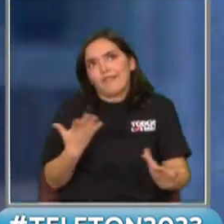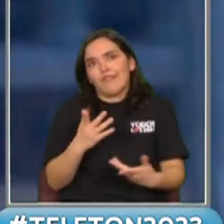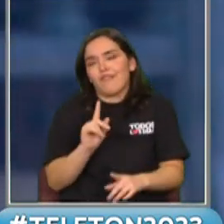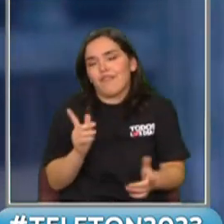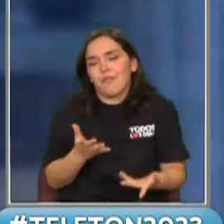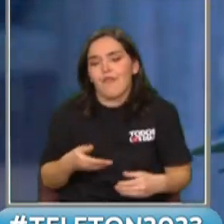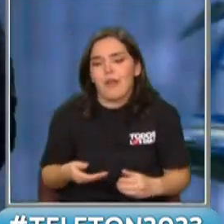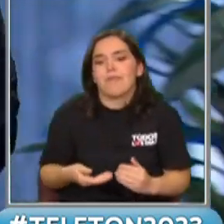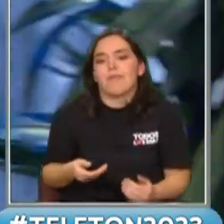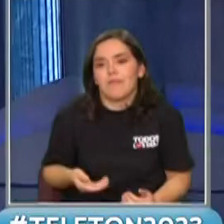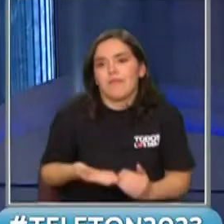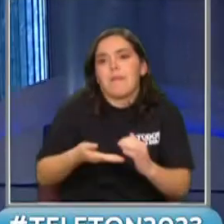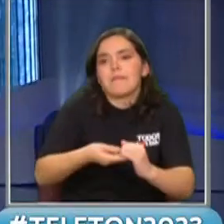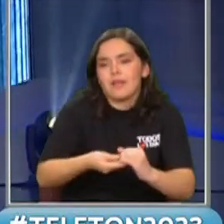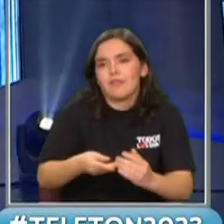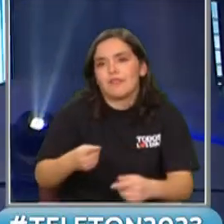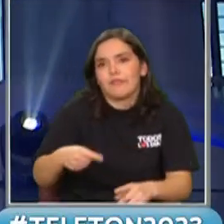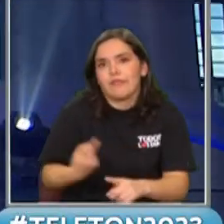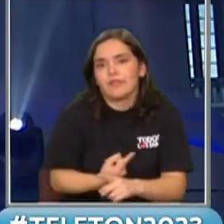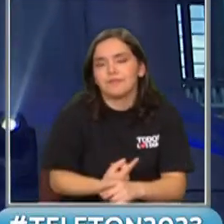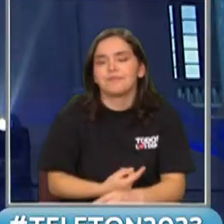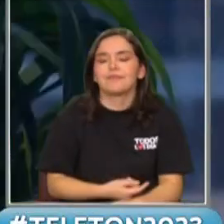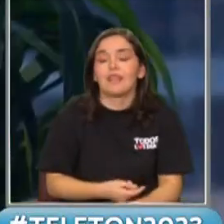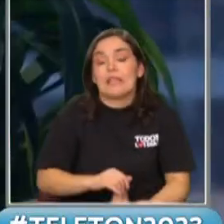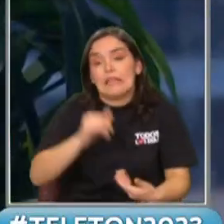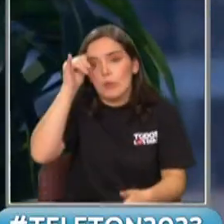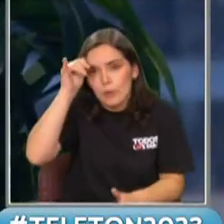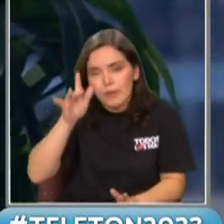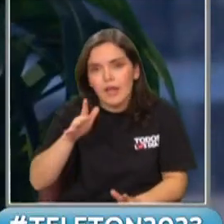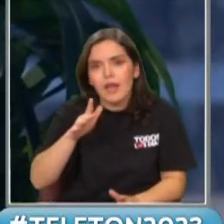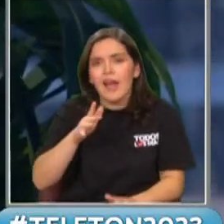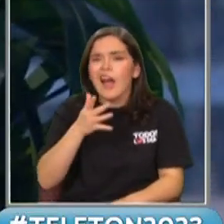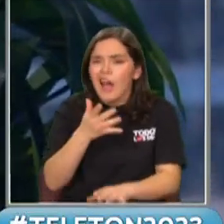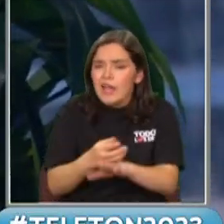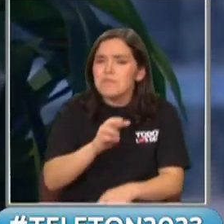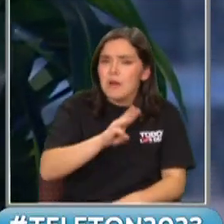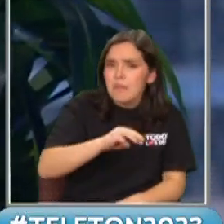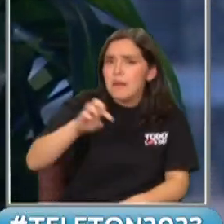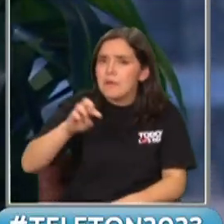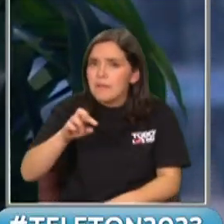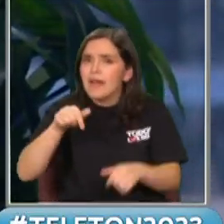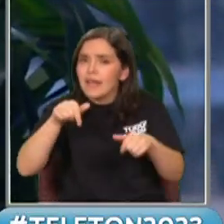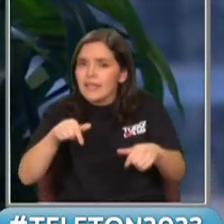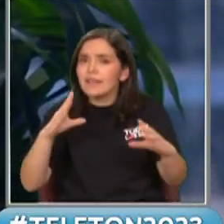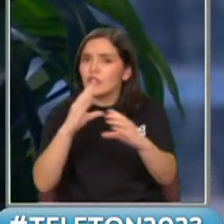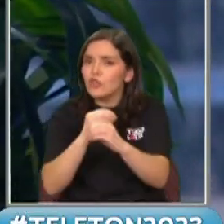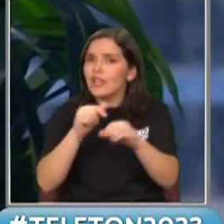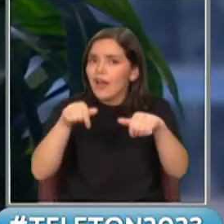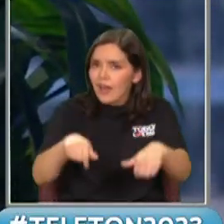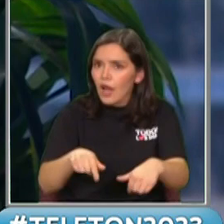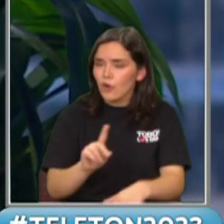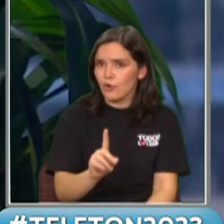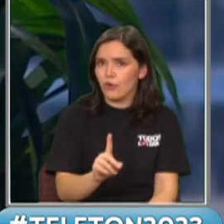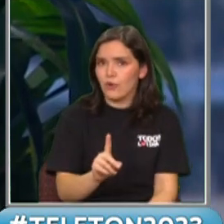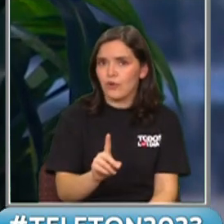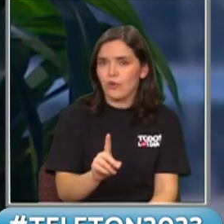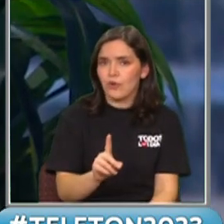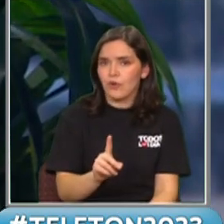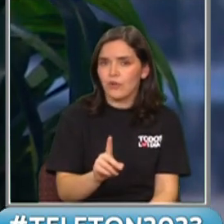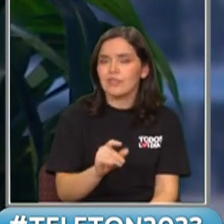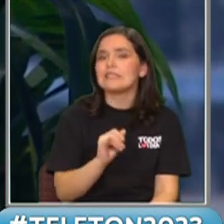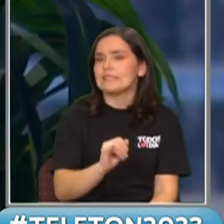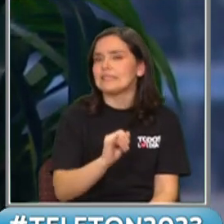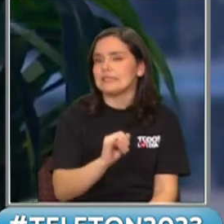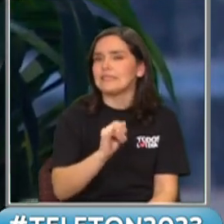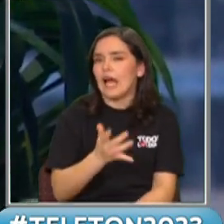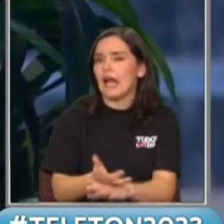y y y Bueno disculpa hay mamás y papás esta noche acá o no Sí